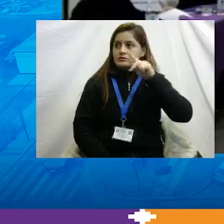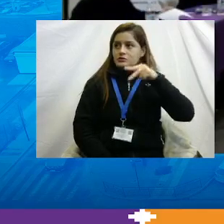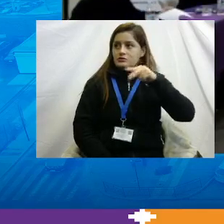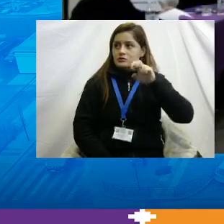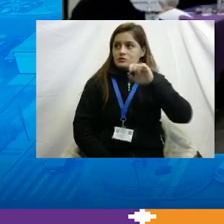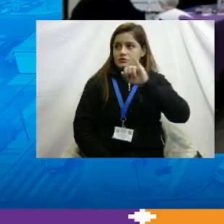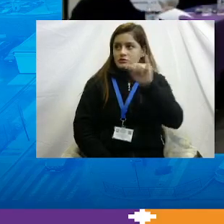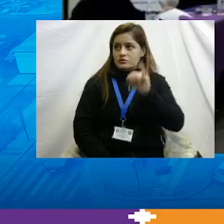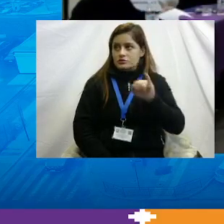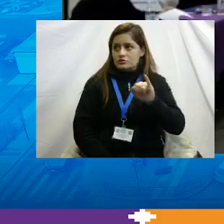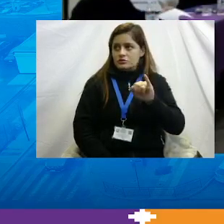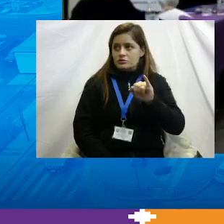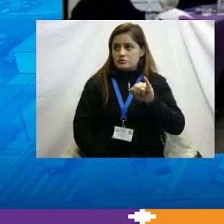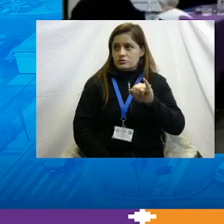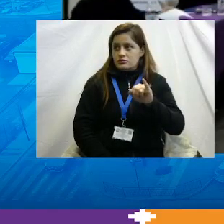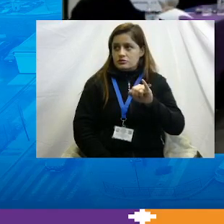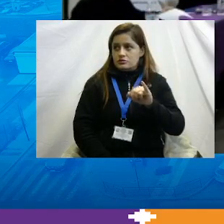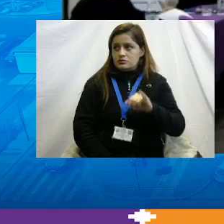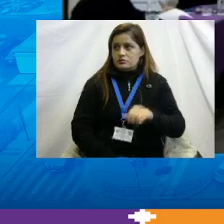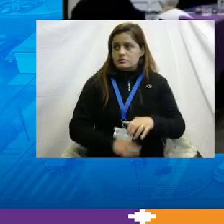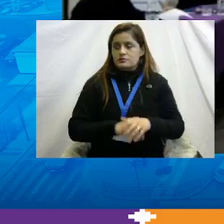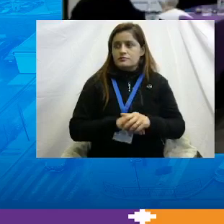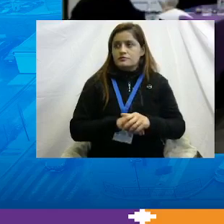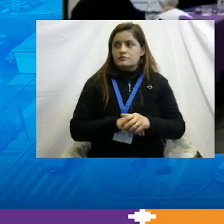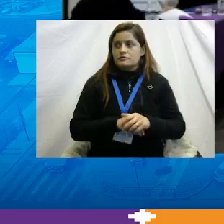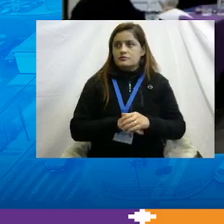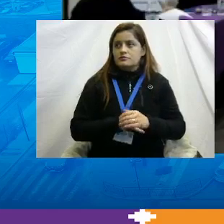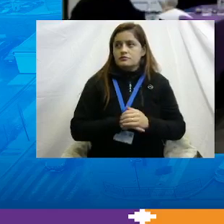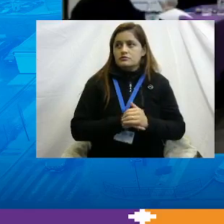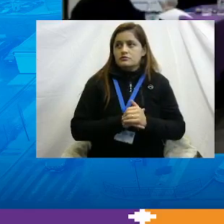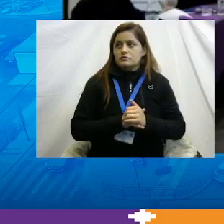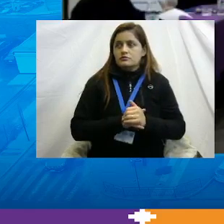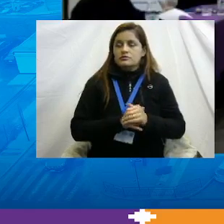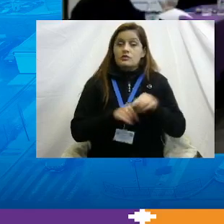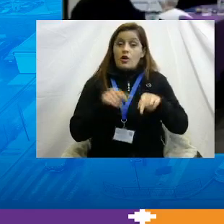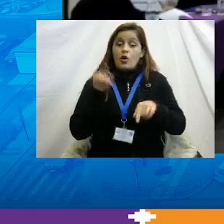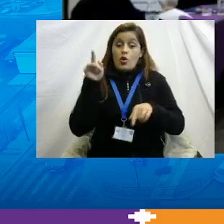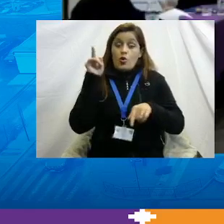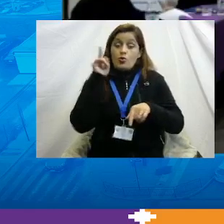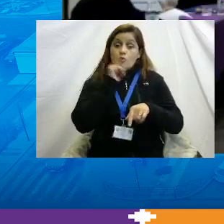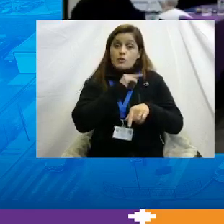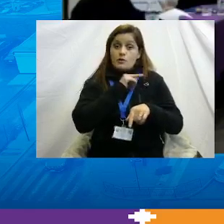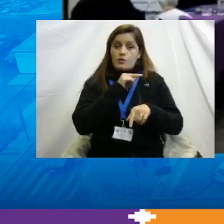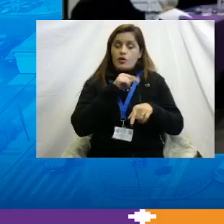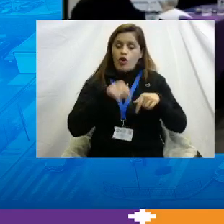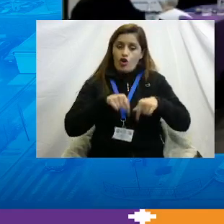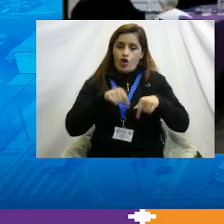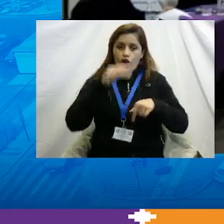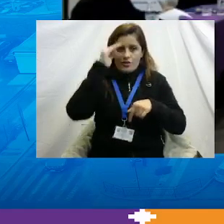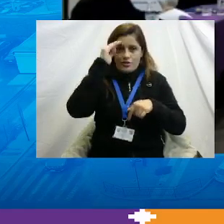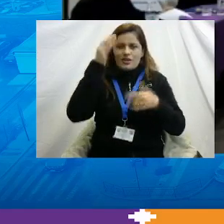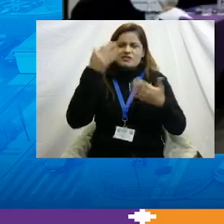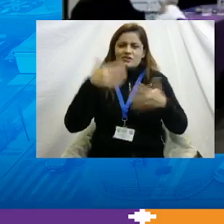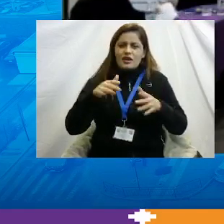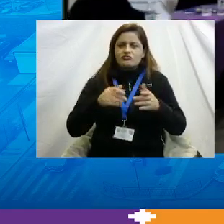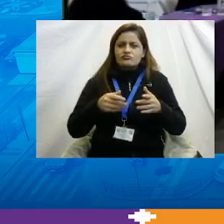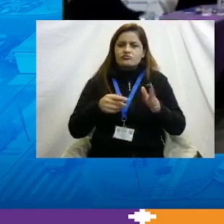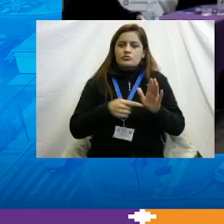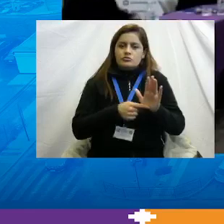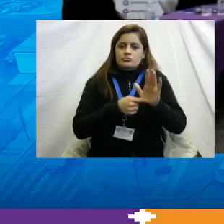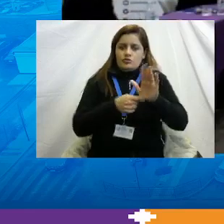al conjunto del alcohol, ¿no es cierto? Sí. Este último tramo, bueno, hoy día vamos a presentar algunas